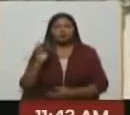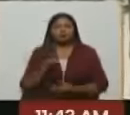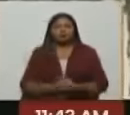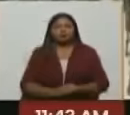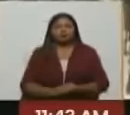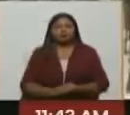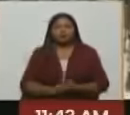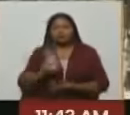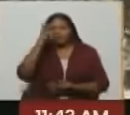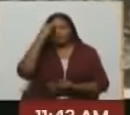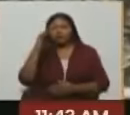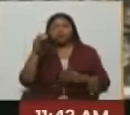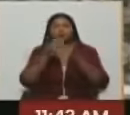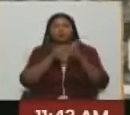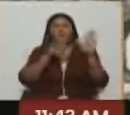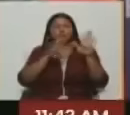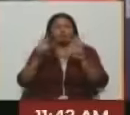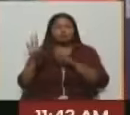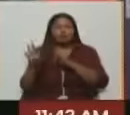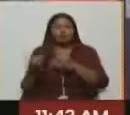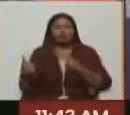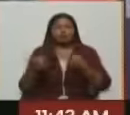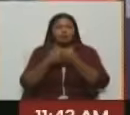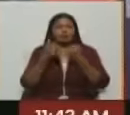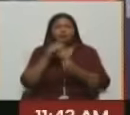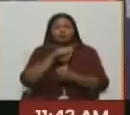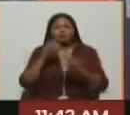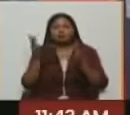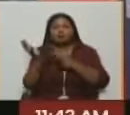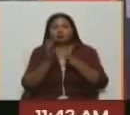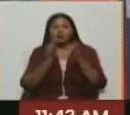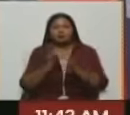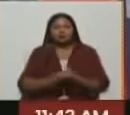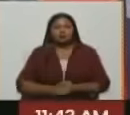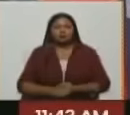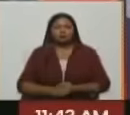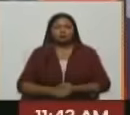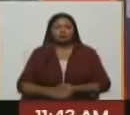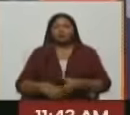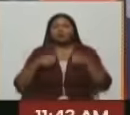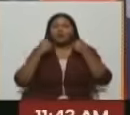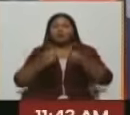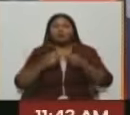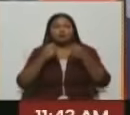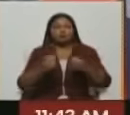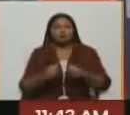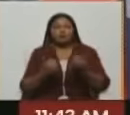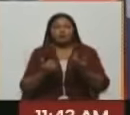1999, el golpe de Estado del 11 de abril, las guarimbas